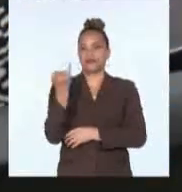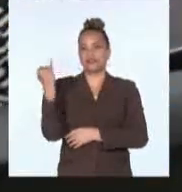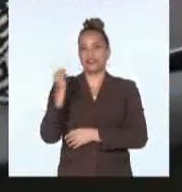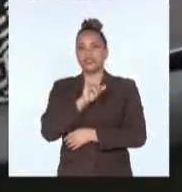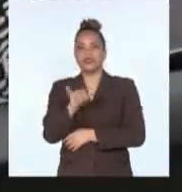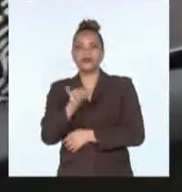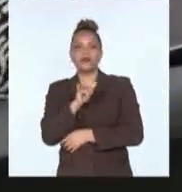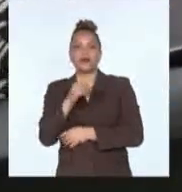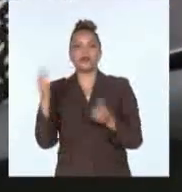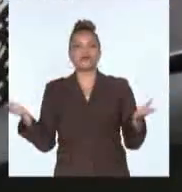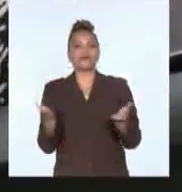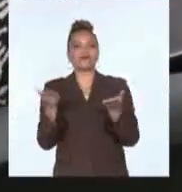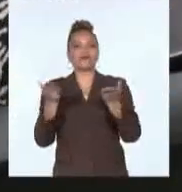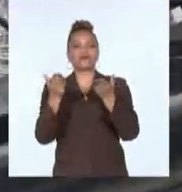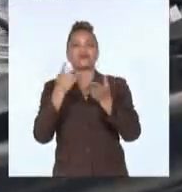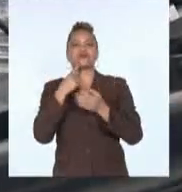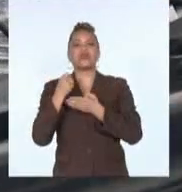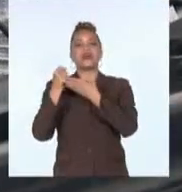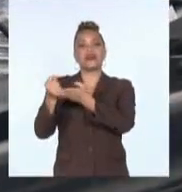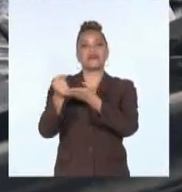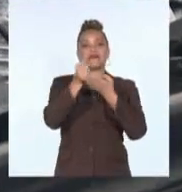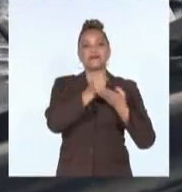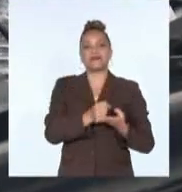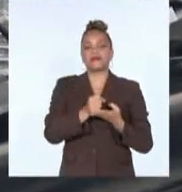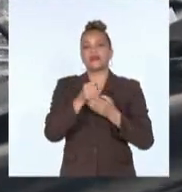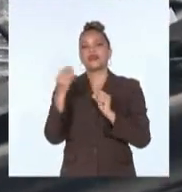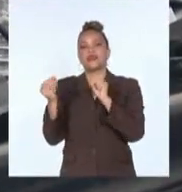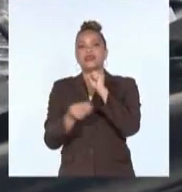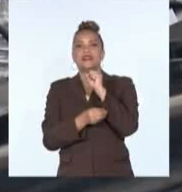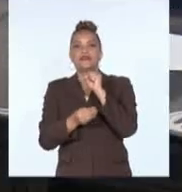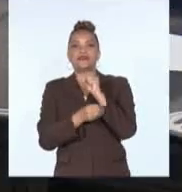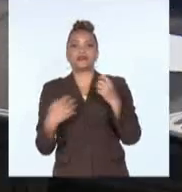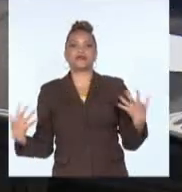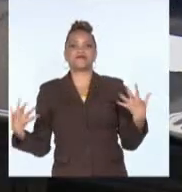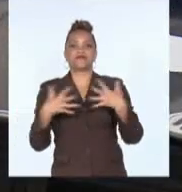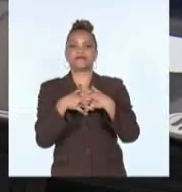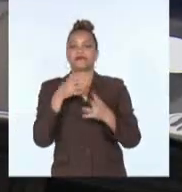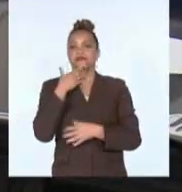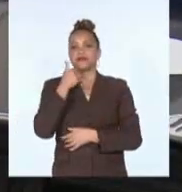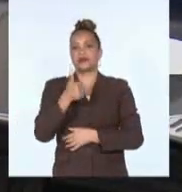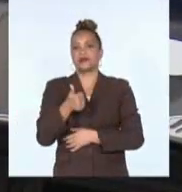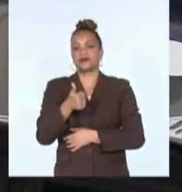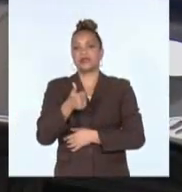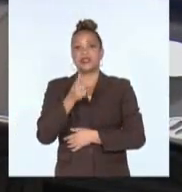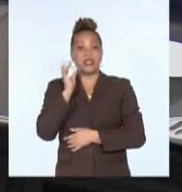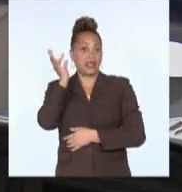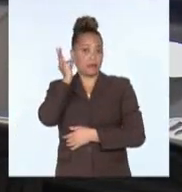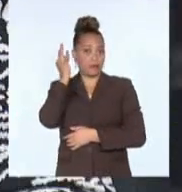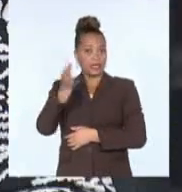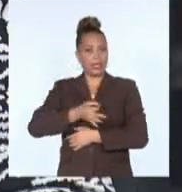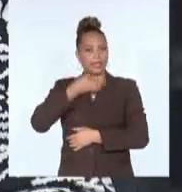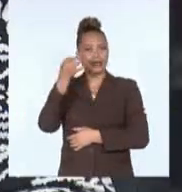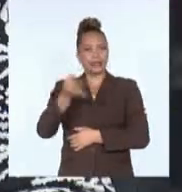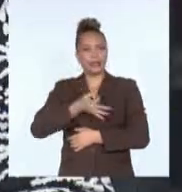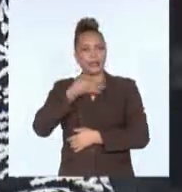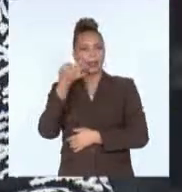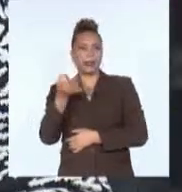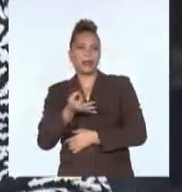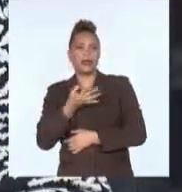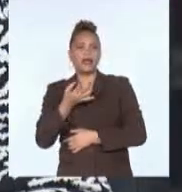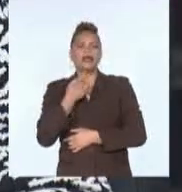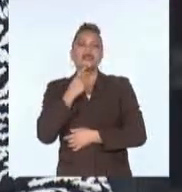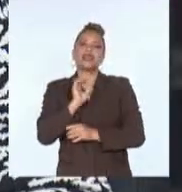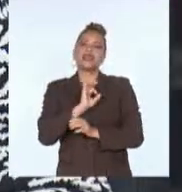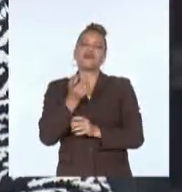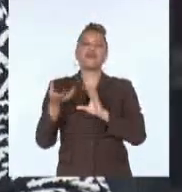de incrementar la cooperación y reforzar los lazos de amistad. En sus palabras destacó también de manera especial